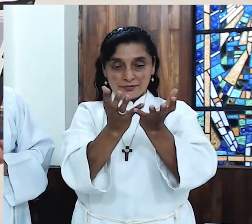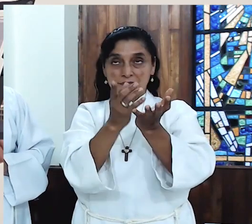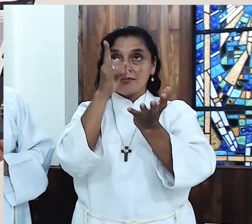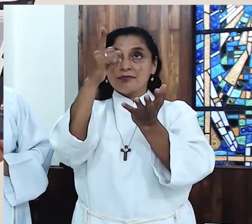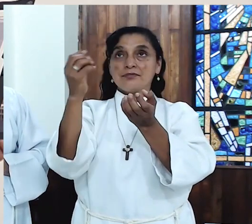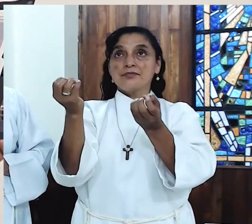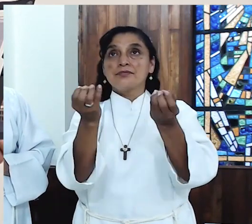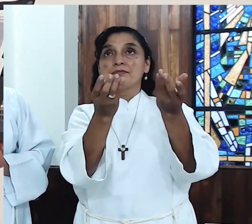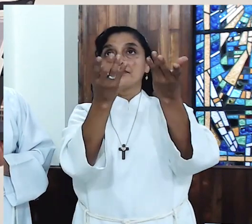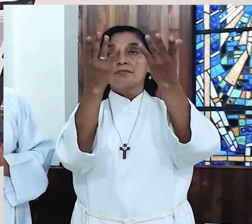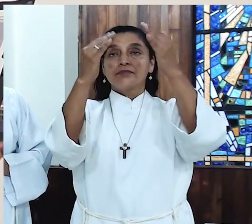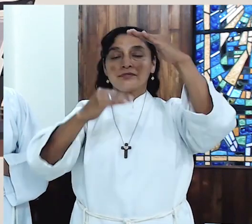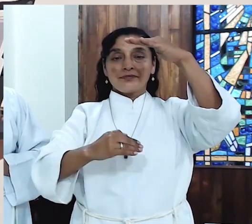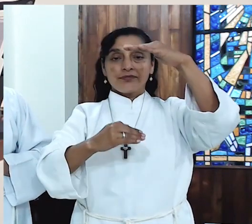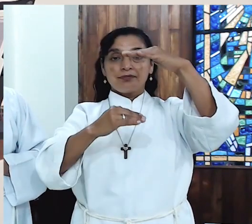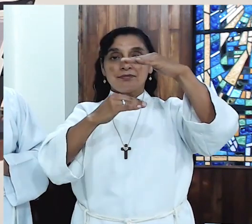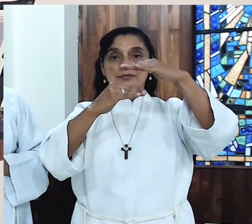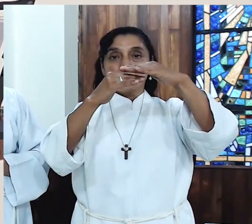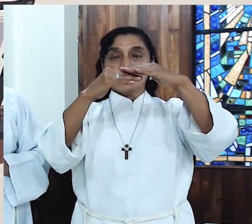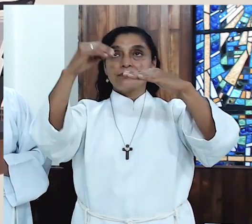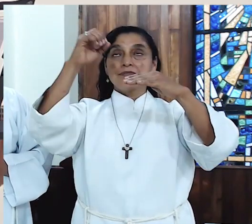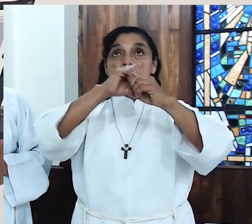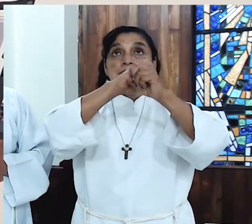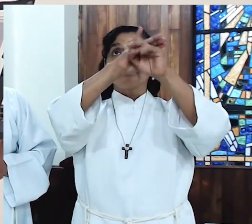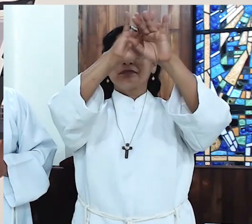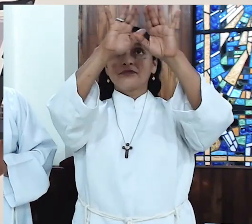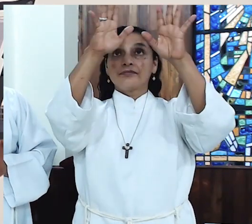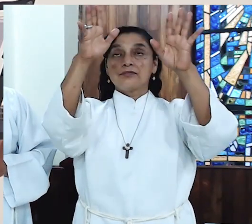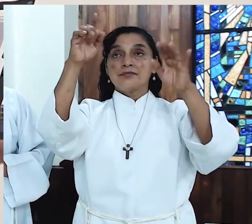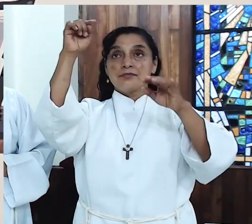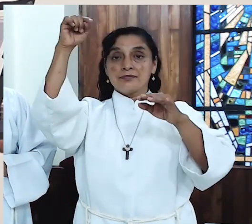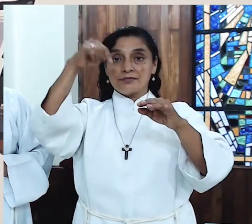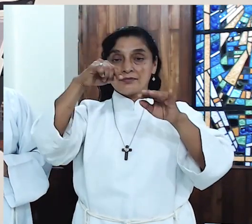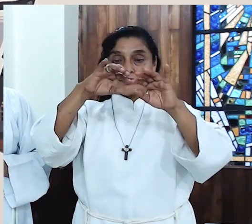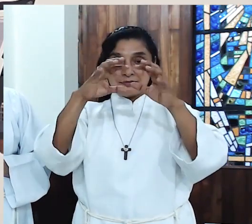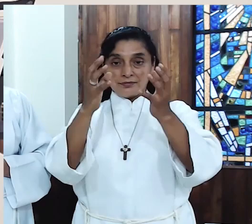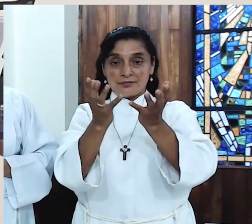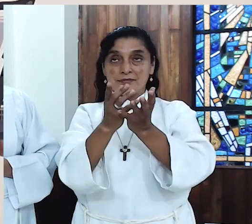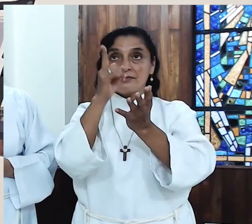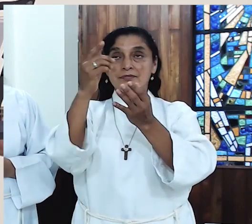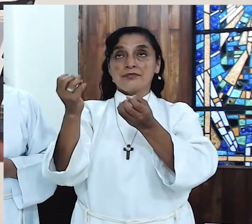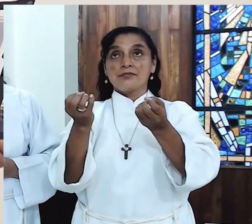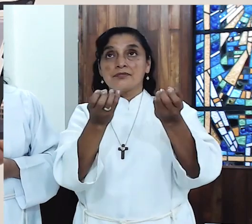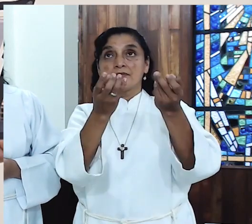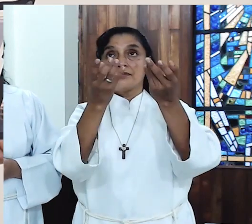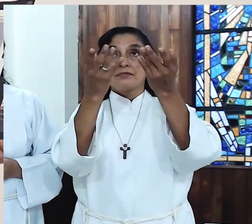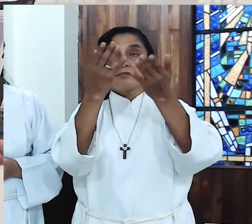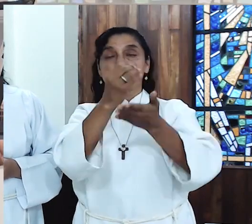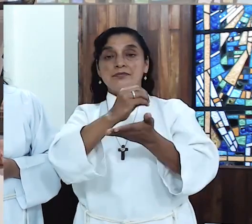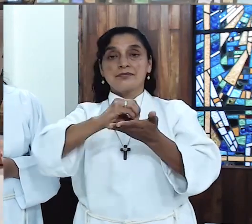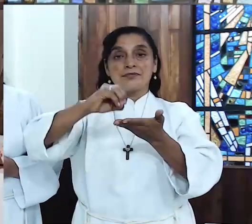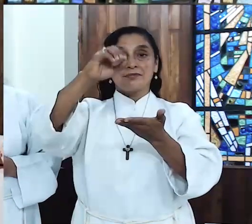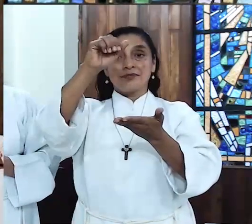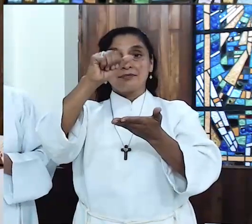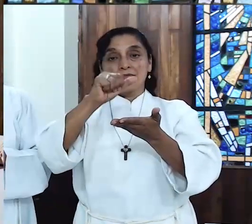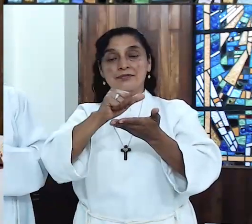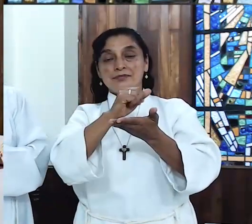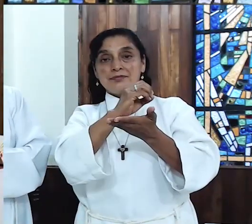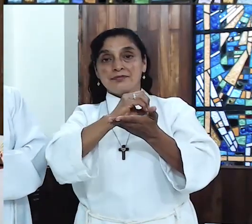tu gloria. Llenos están el cielo y la tierra de tu gloria.